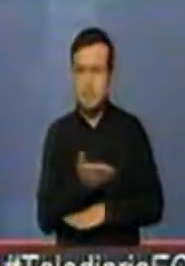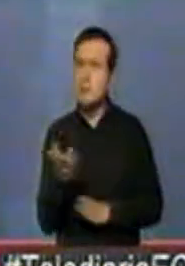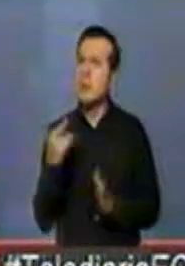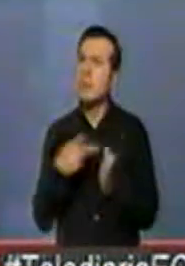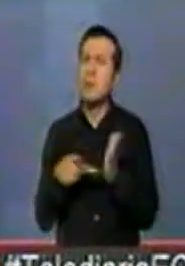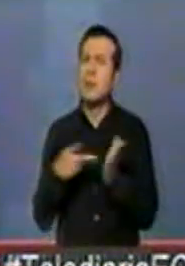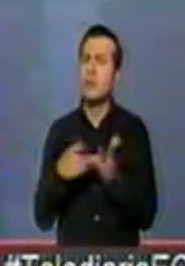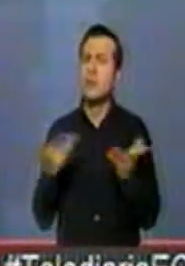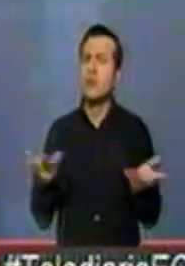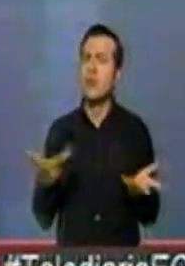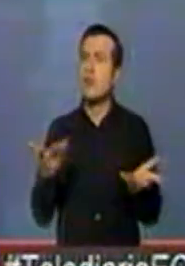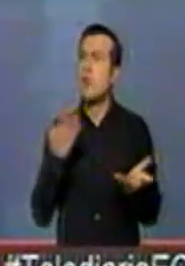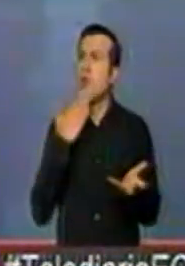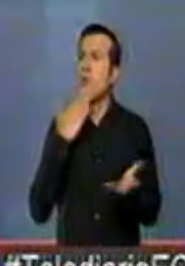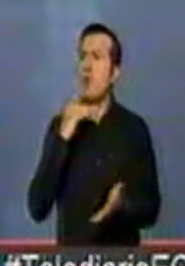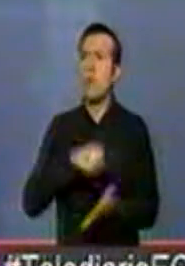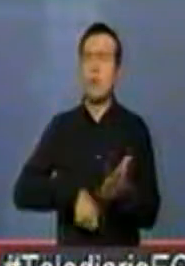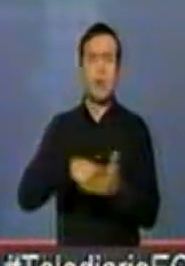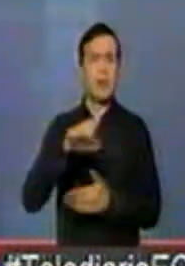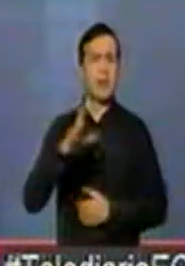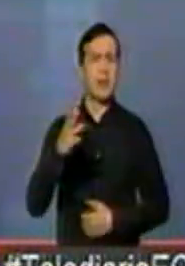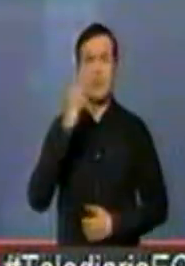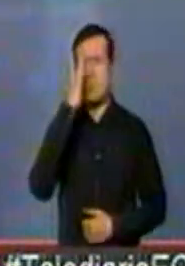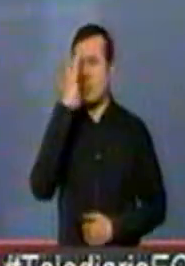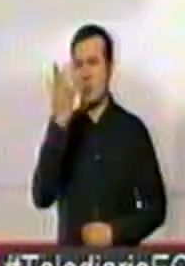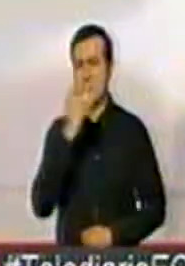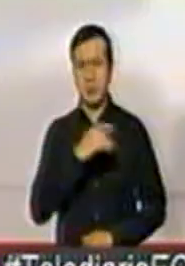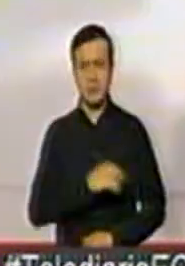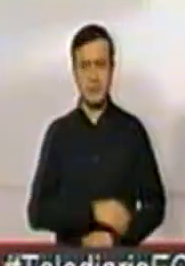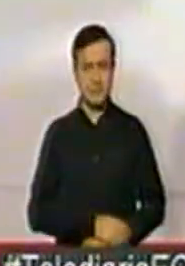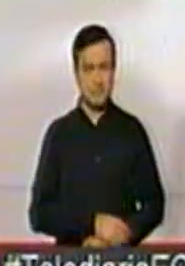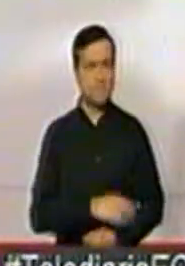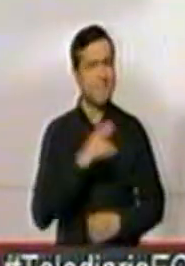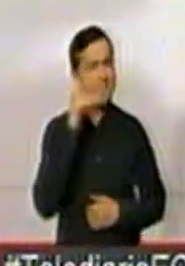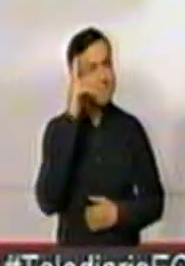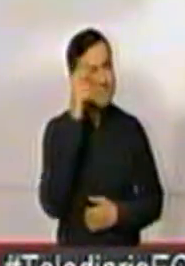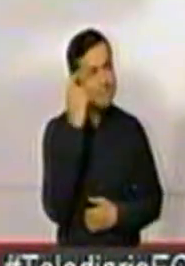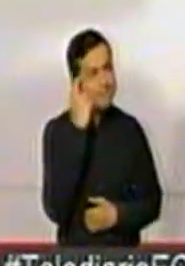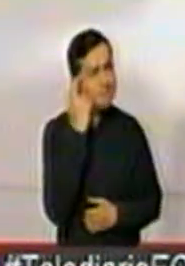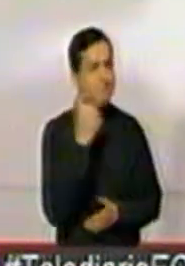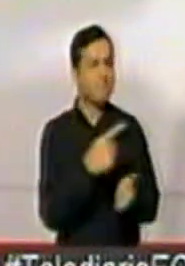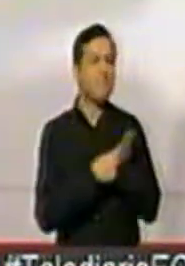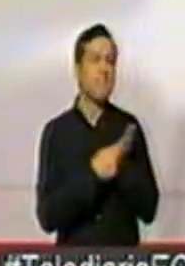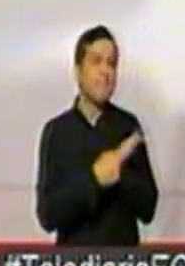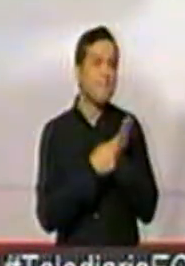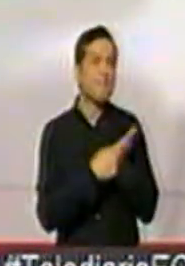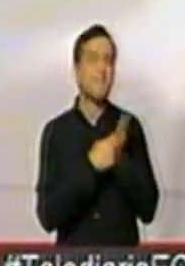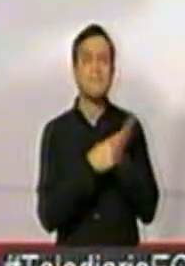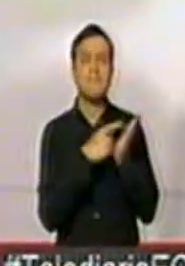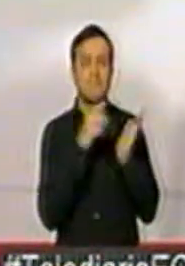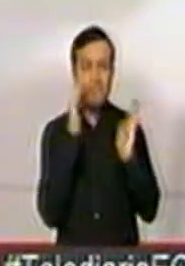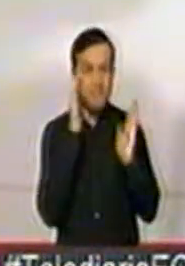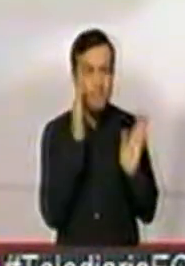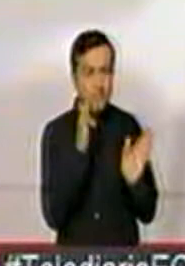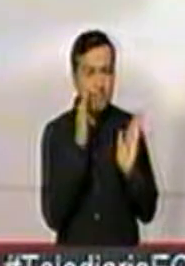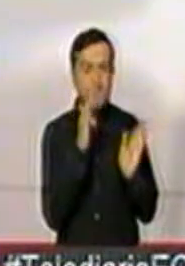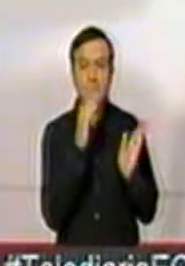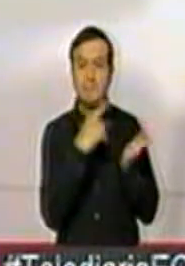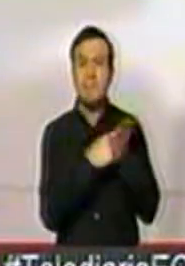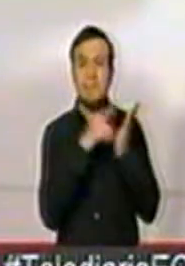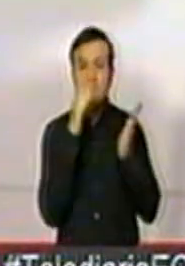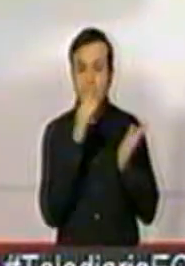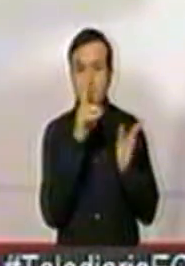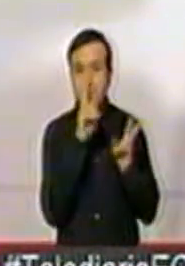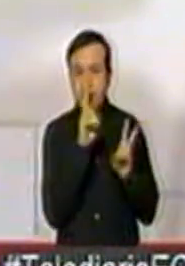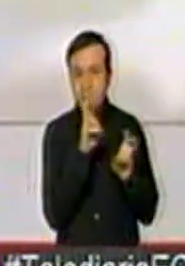que sucedió para que no se dé paso a la despenalización del aborto? Yo creo que lamentablemente el debate fue centrado y fue puesto en términos